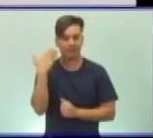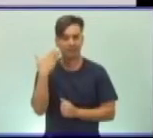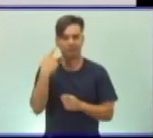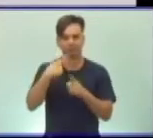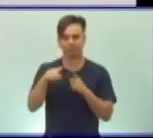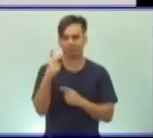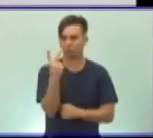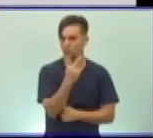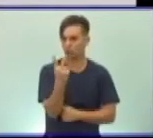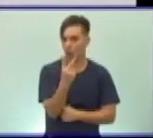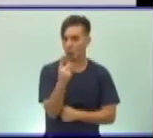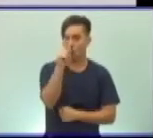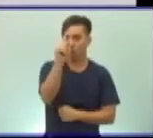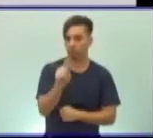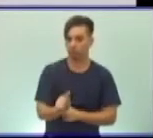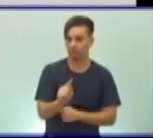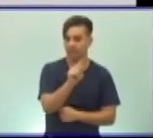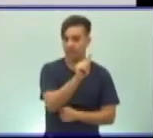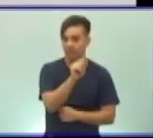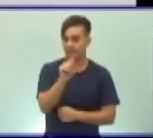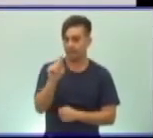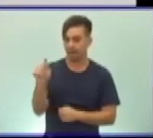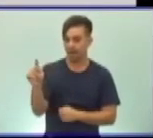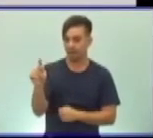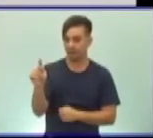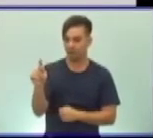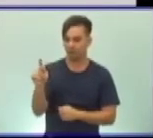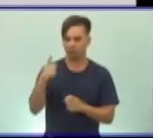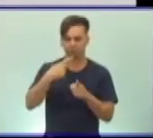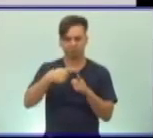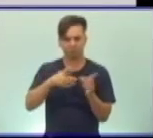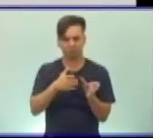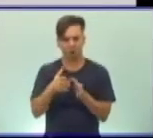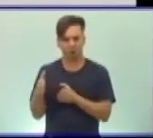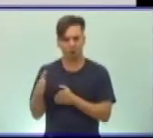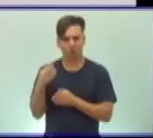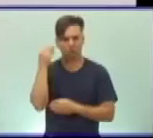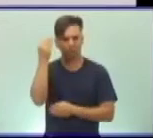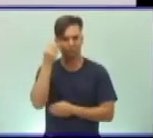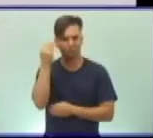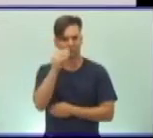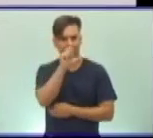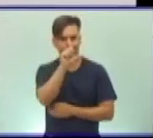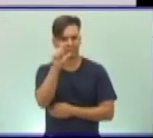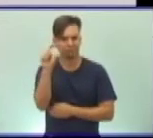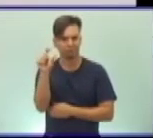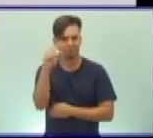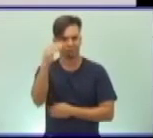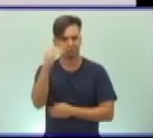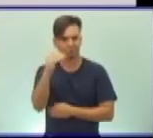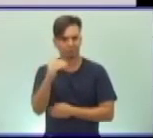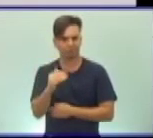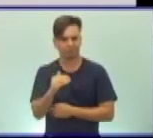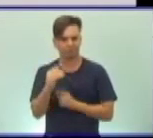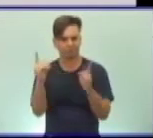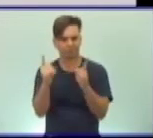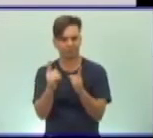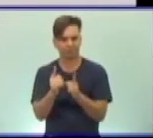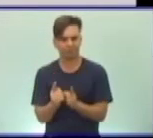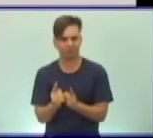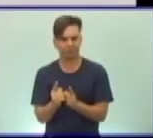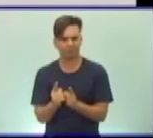gráfico y el método analítico. En el analítico aprendiste diferentes soluciones por